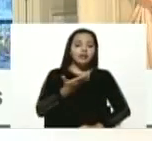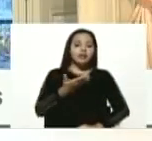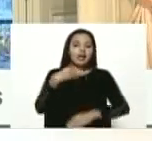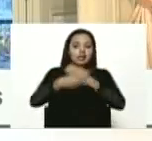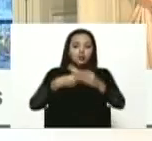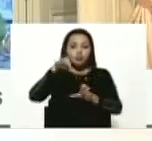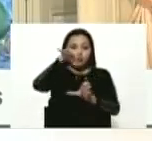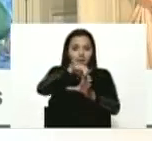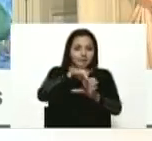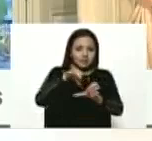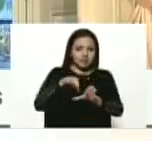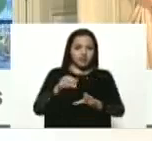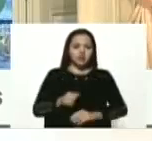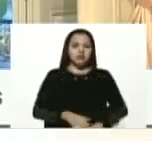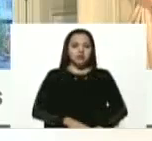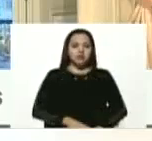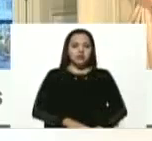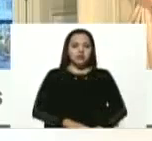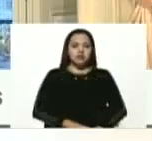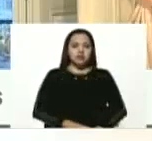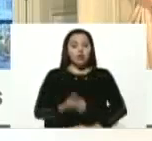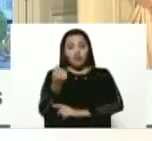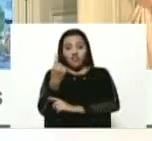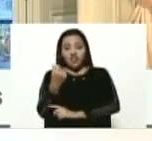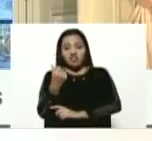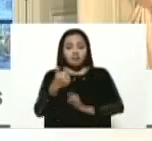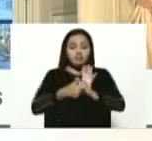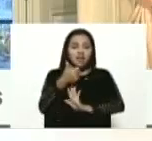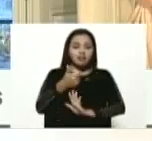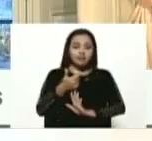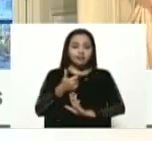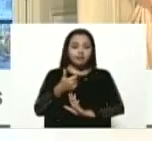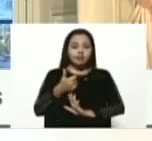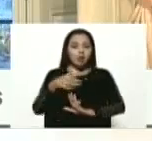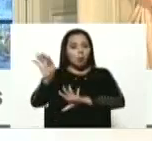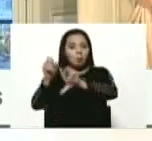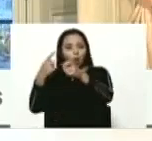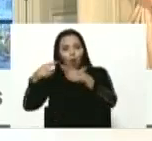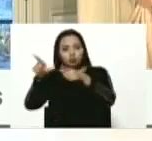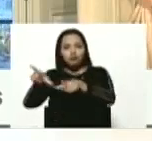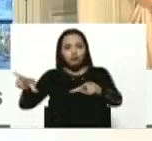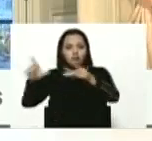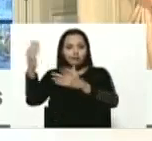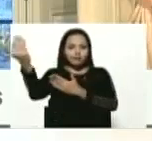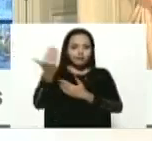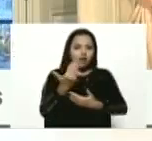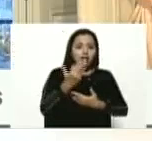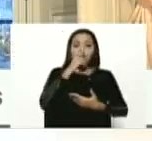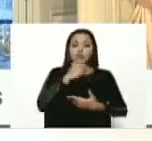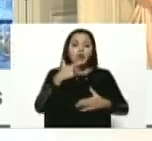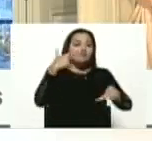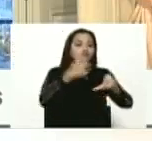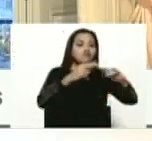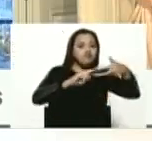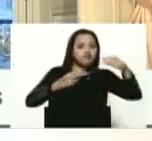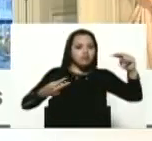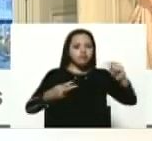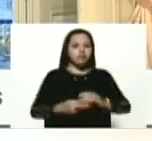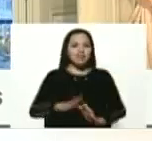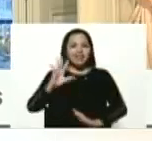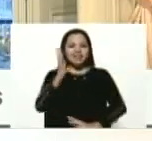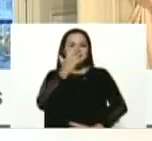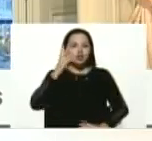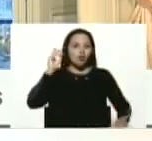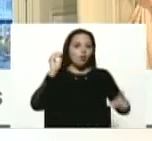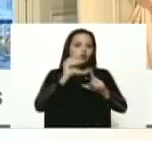semilla. Y lo poquito que haga falta, traerlo del exterior a buen precio y que no esté puyada. Quinto